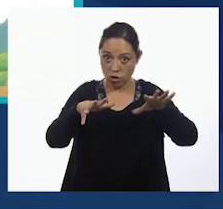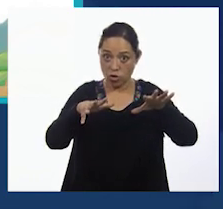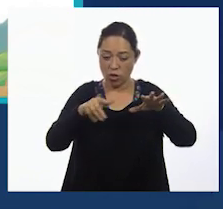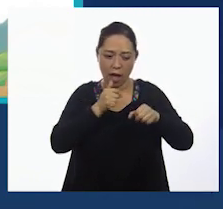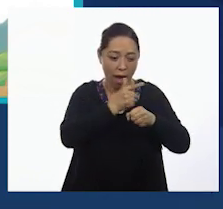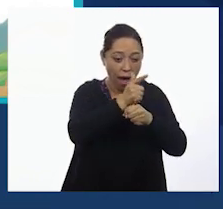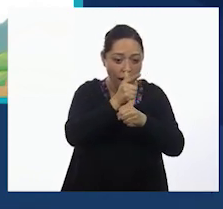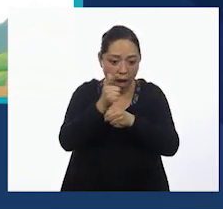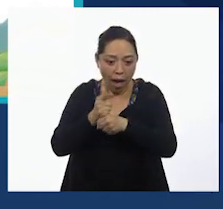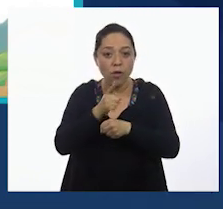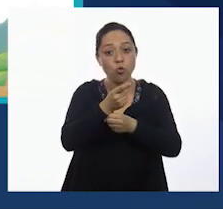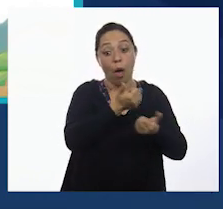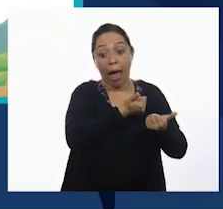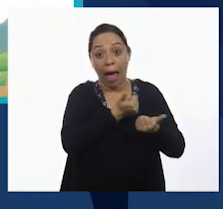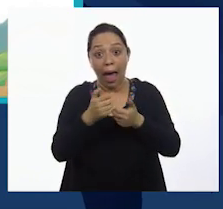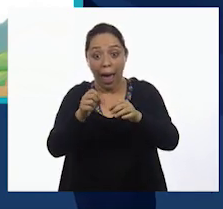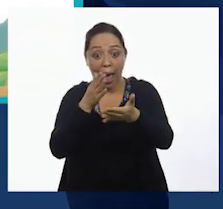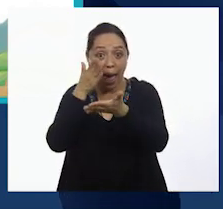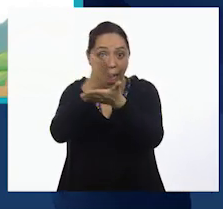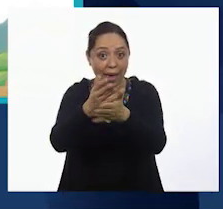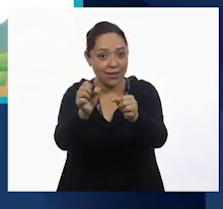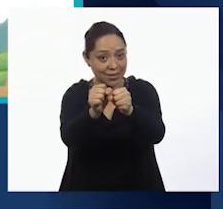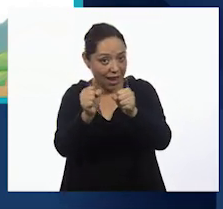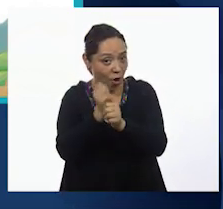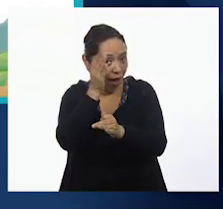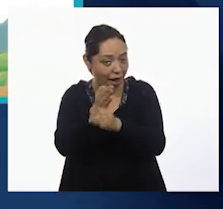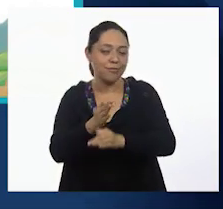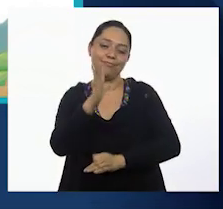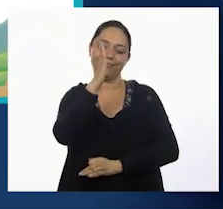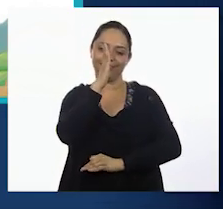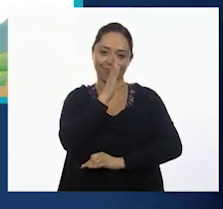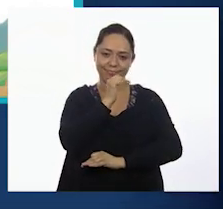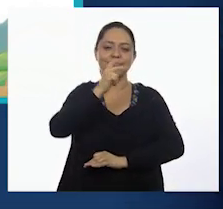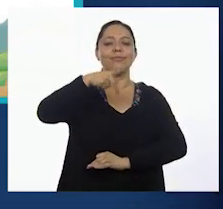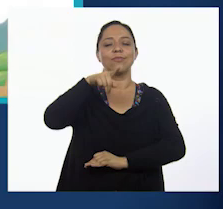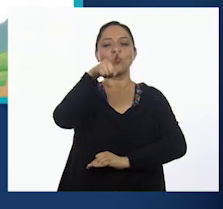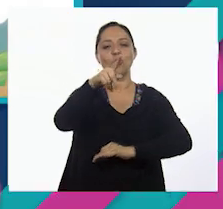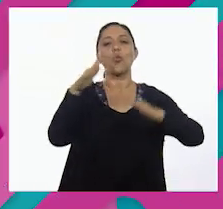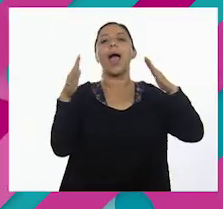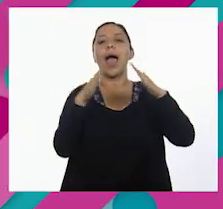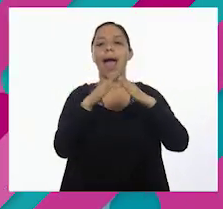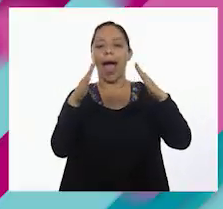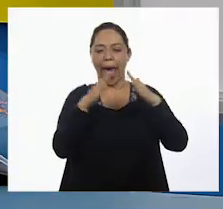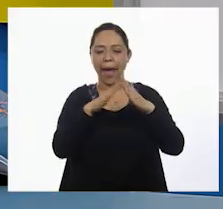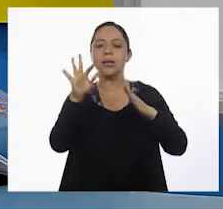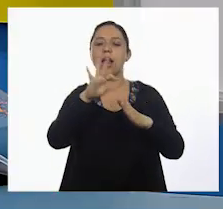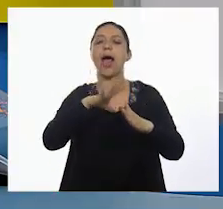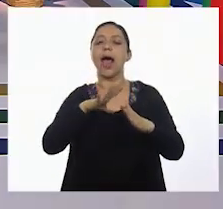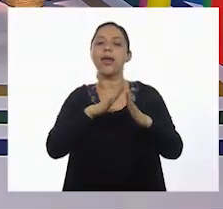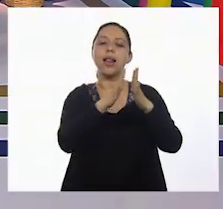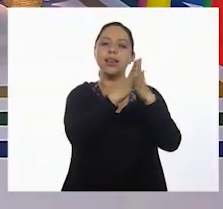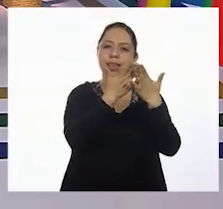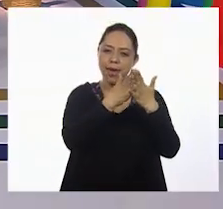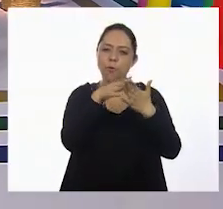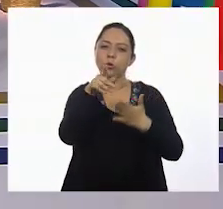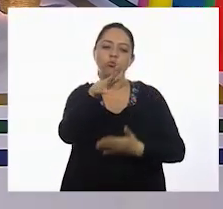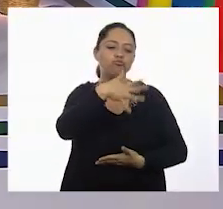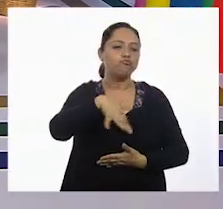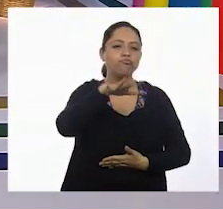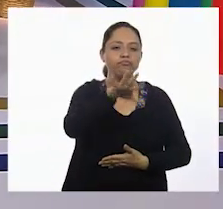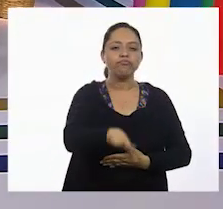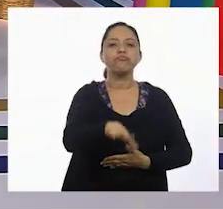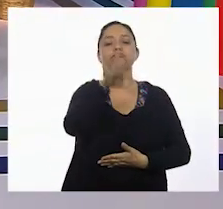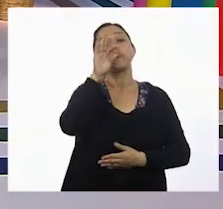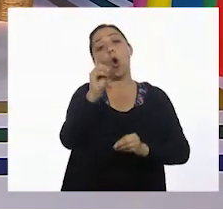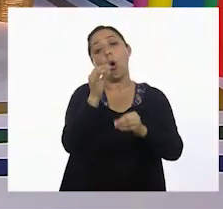salón de clases. En este momento no lo puedes hacer, pero en casa seguramente tienes algunos libros que puedes consultar. También lo puedes hacer